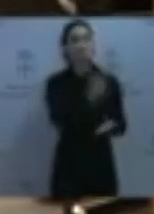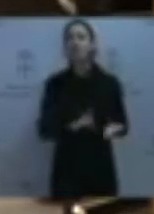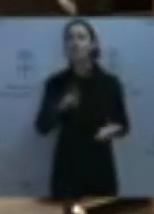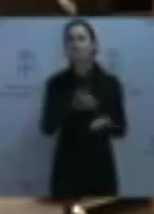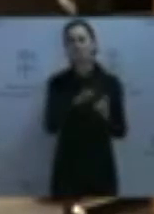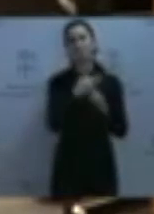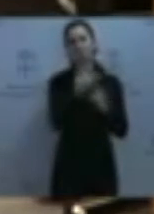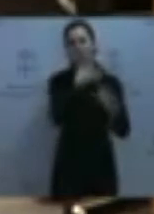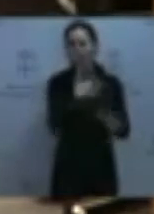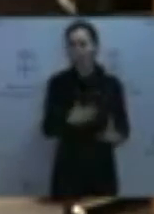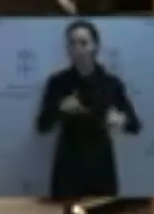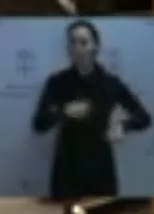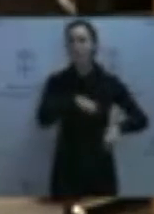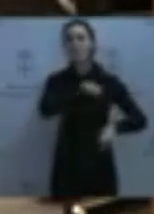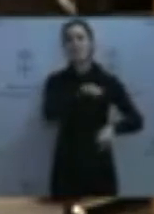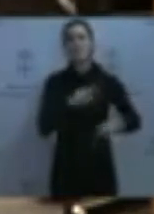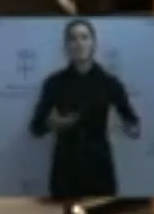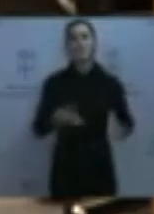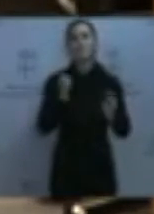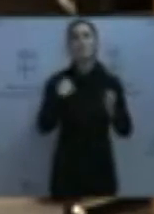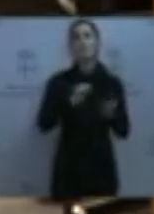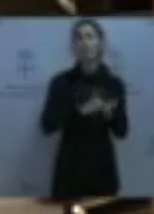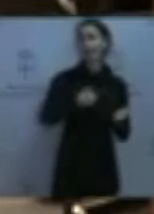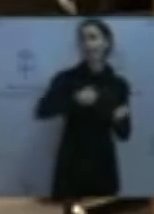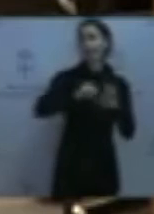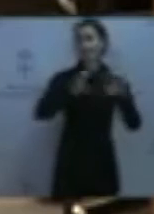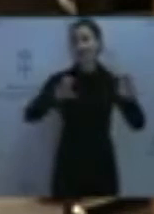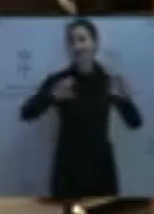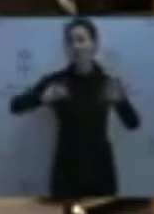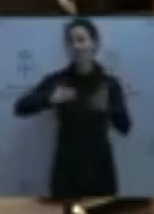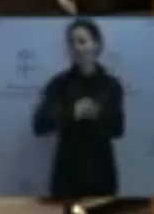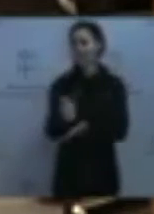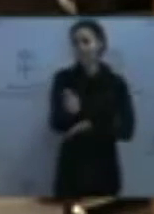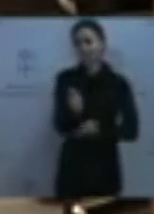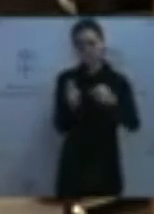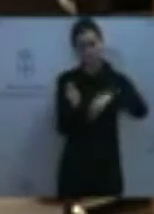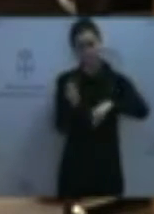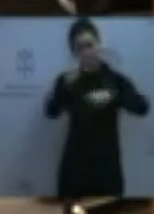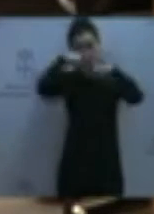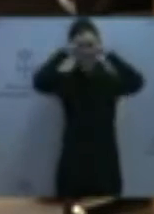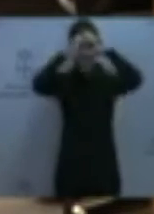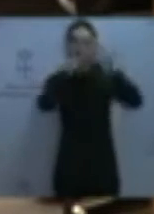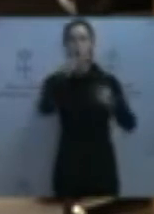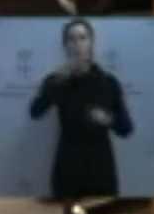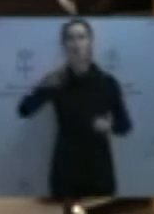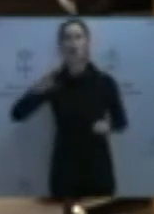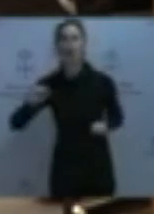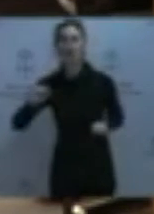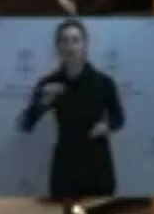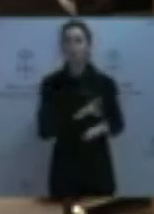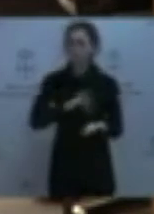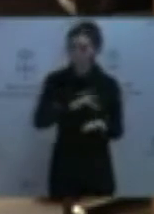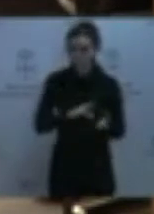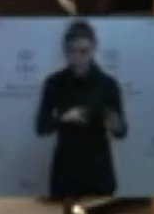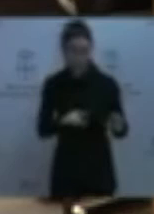este país. La empresa La Cera, a la cual se subcontrató la limpieza del Hospital de Luca, realizó